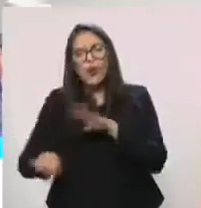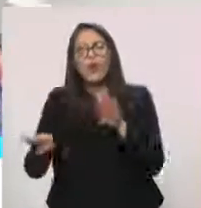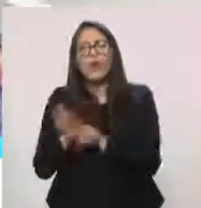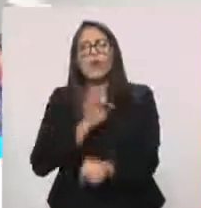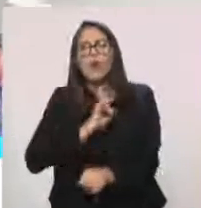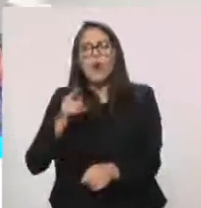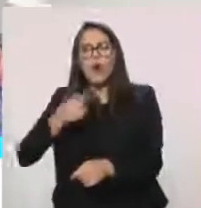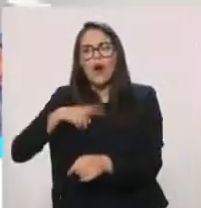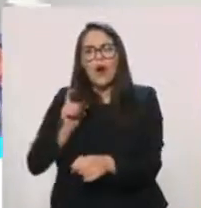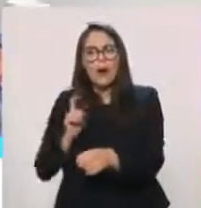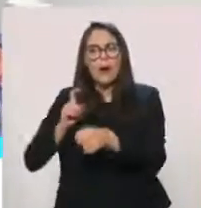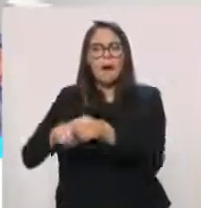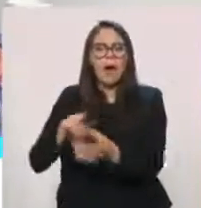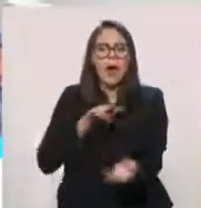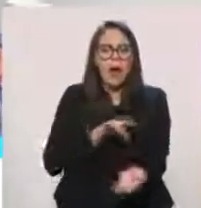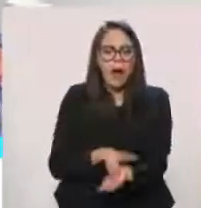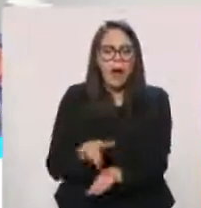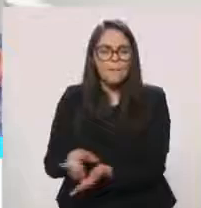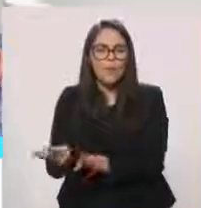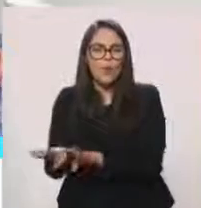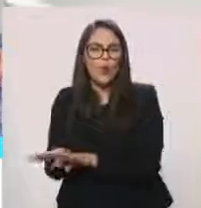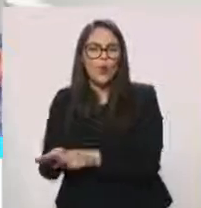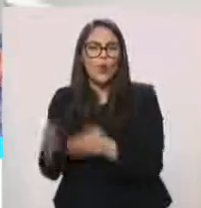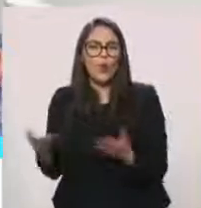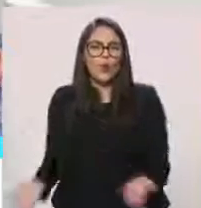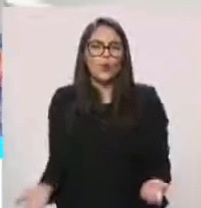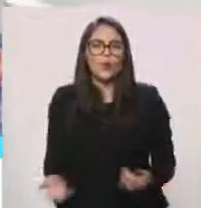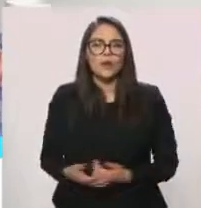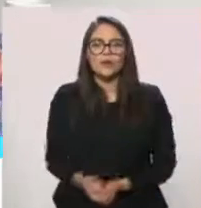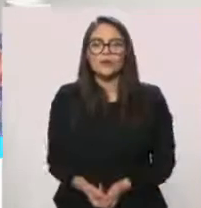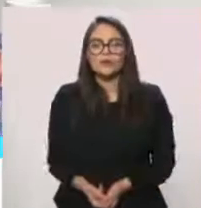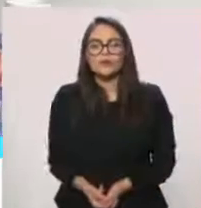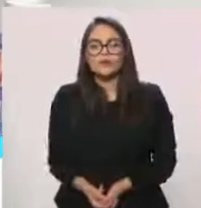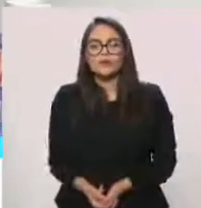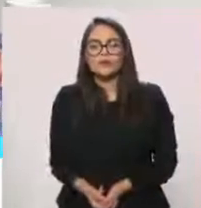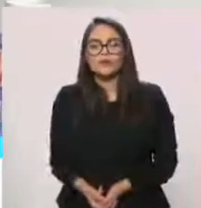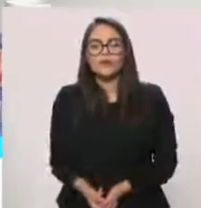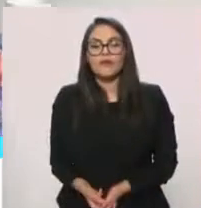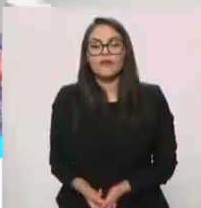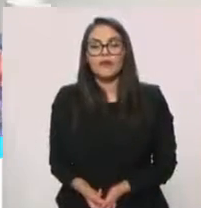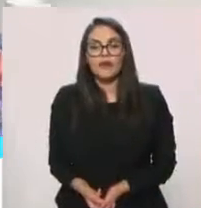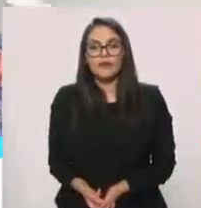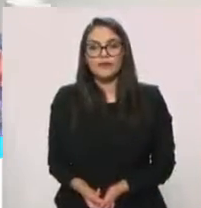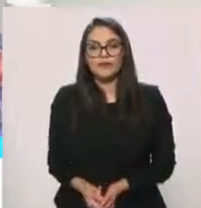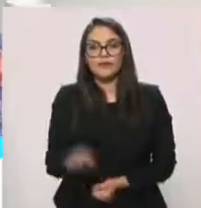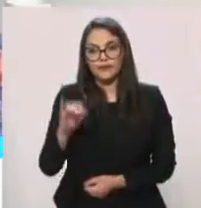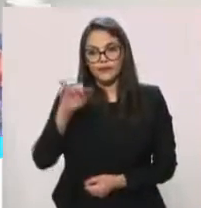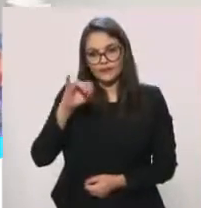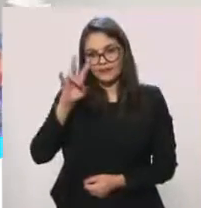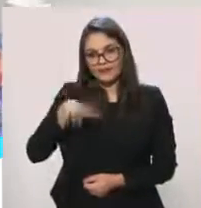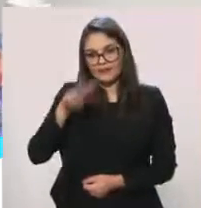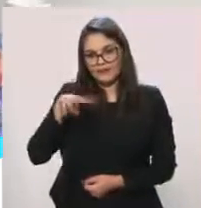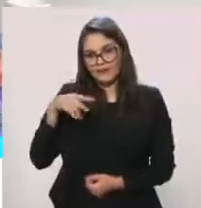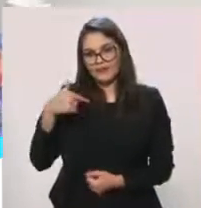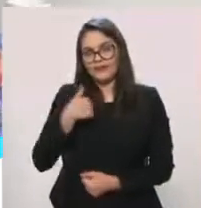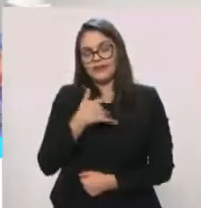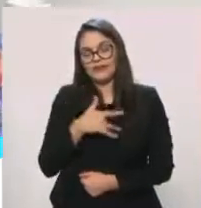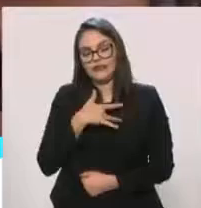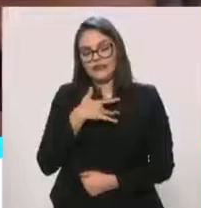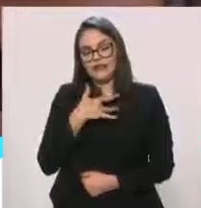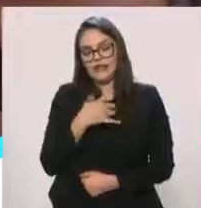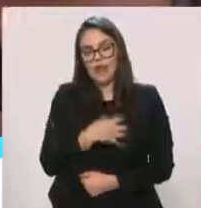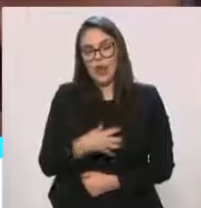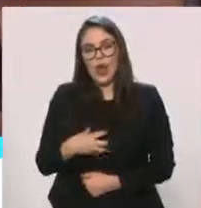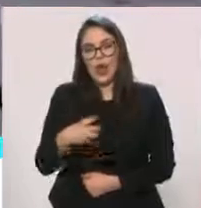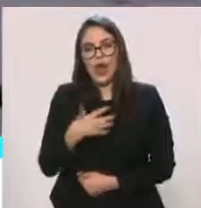para Héroes. Claro que sí, pues muchísimas gracias por el espacio. Estamos muy contentos con esto que se ha